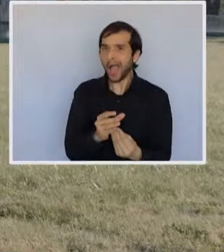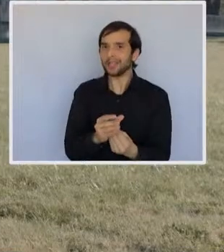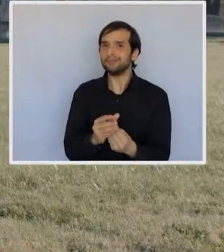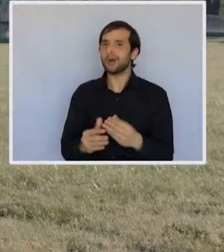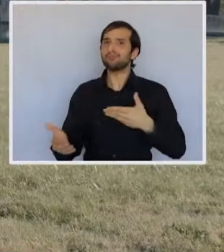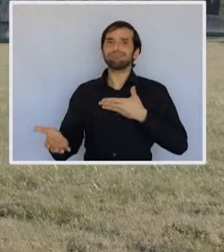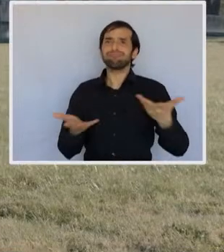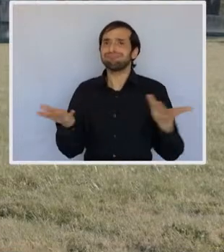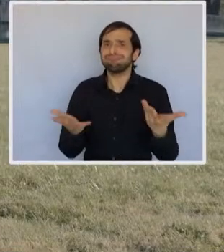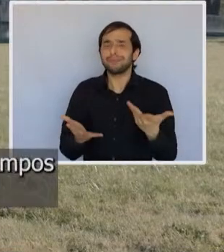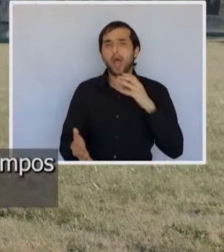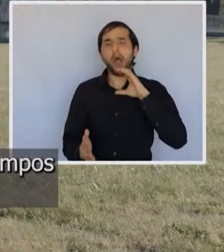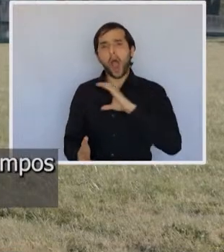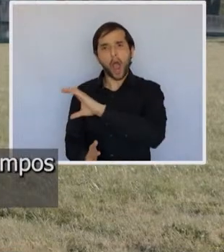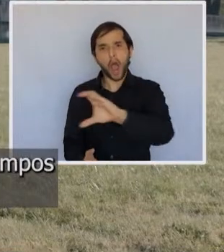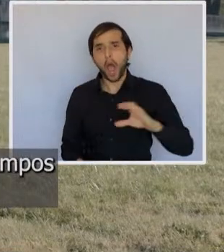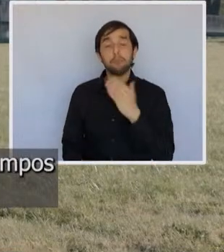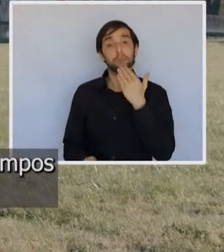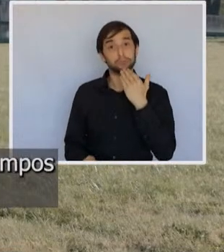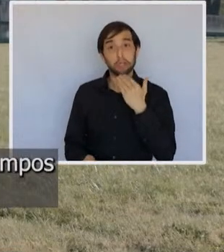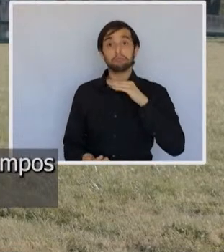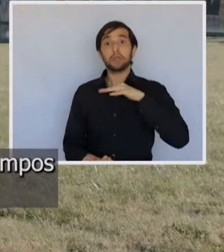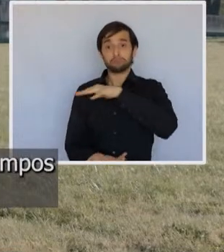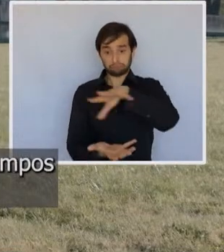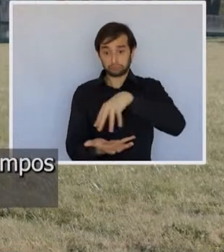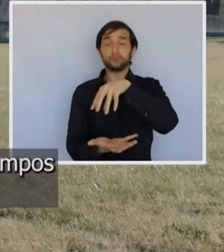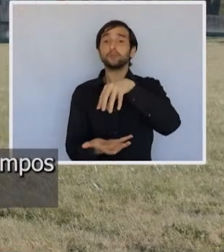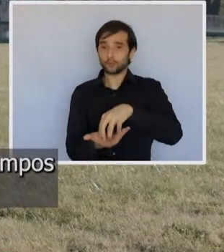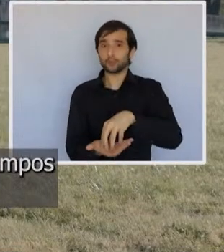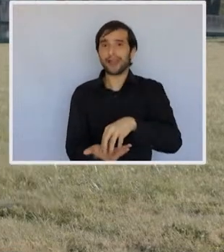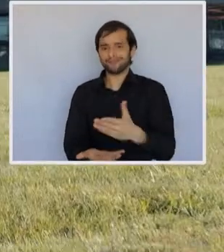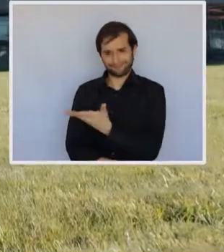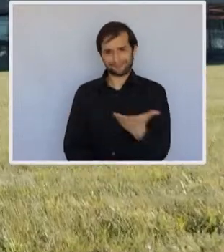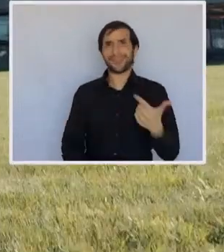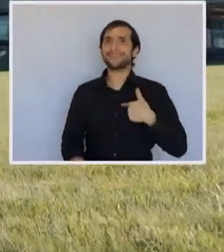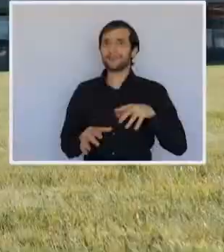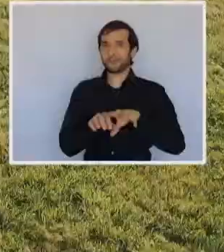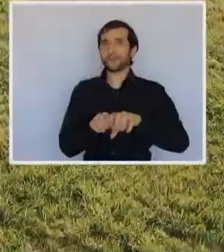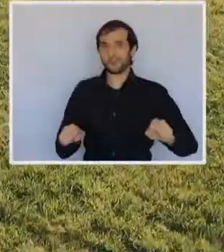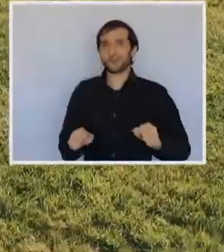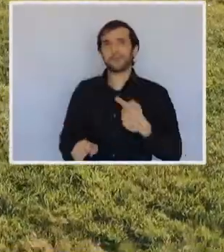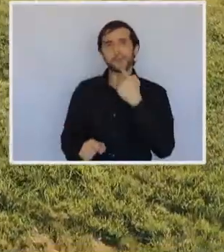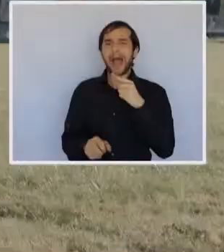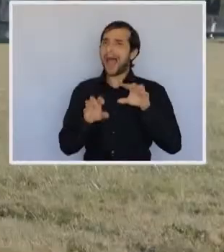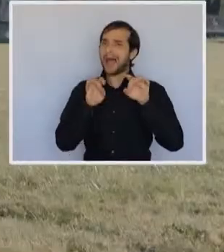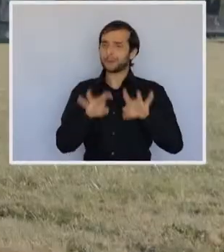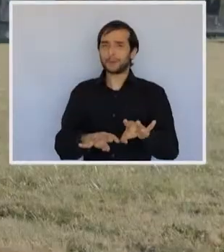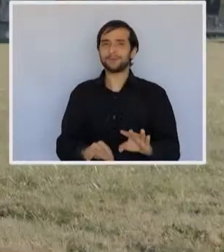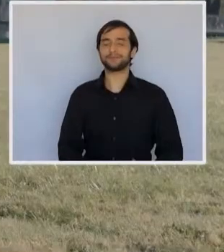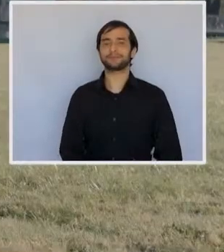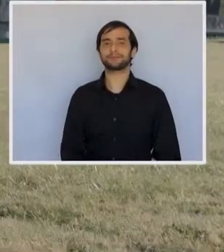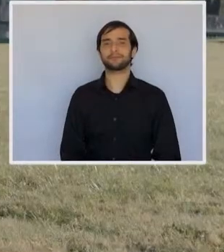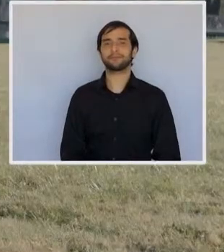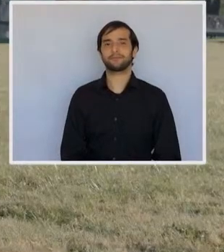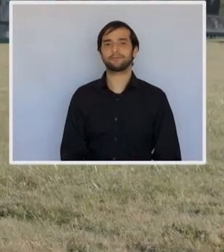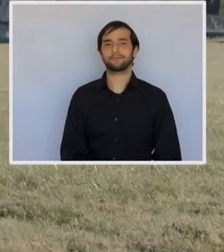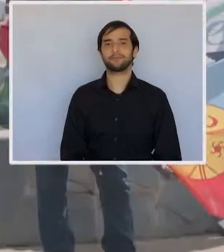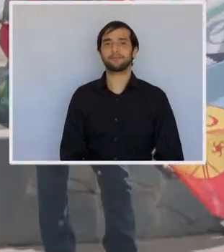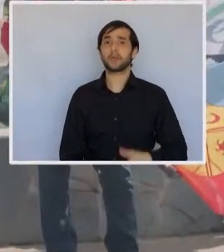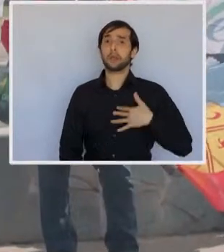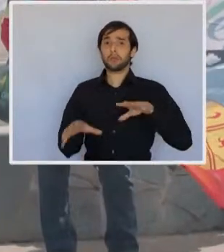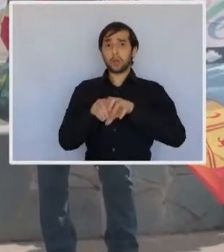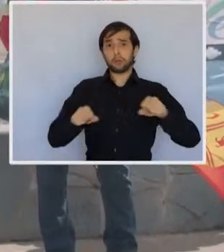para erradicar la violencia y la delincuencia de nuestros campos y la ciudad s mi compromiso palabras